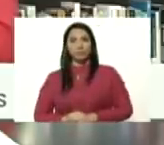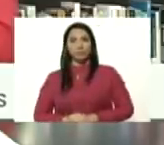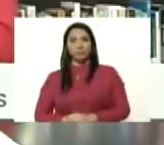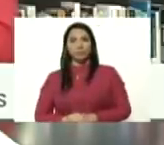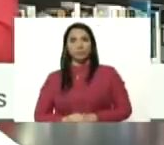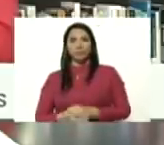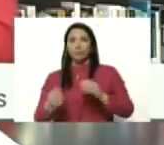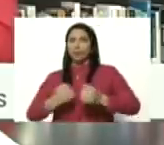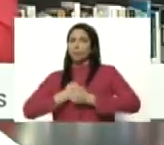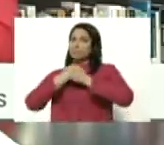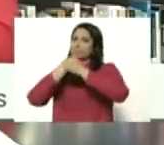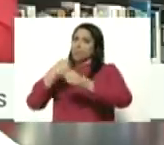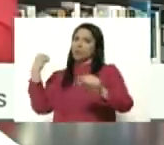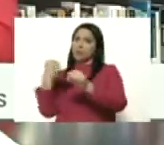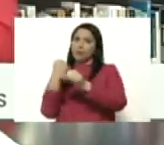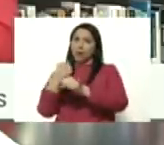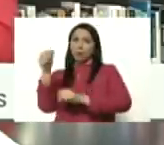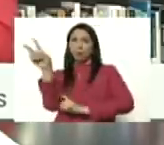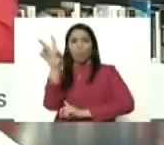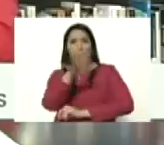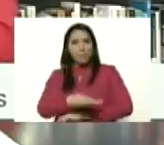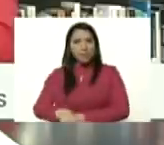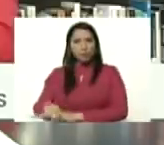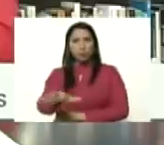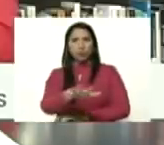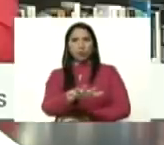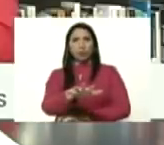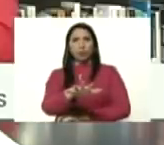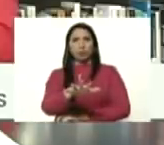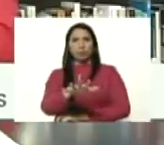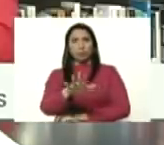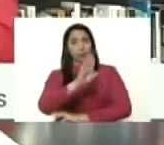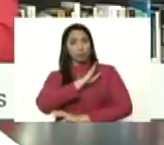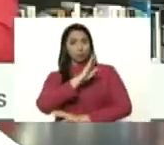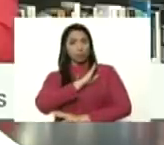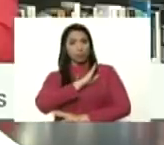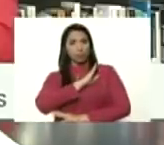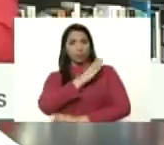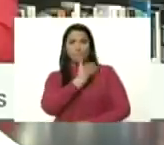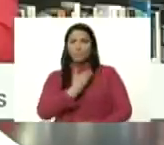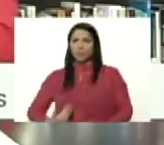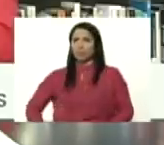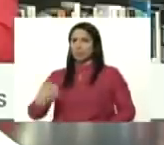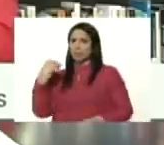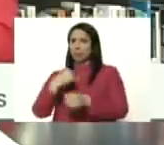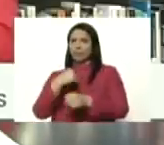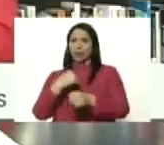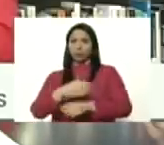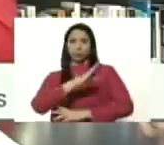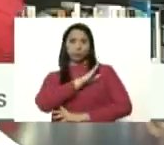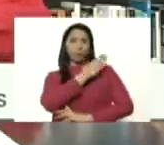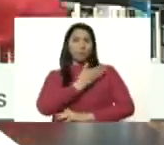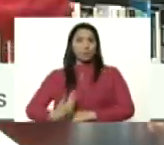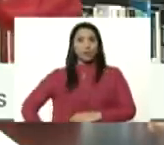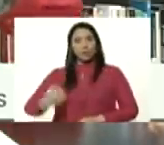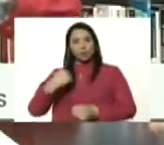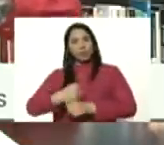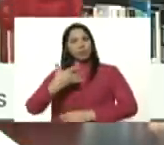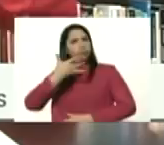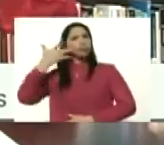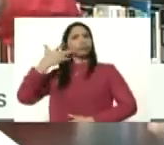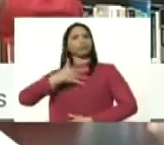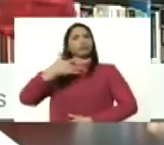Y amo a la clase obrera venezolana, porque soy un presidente de la clase obrera. Soy un presidente obrero y me siento